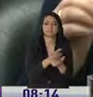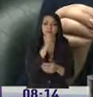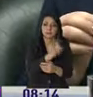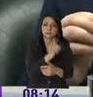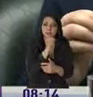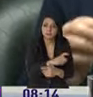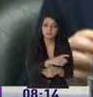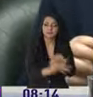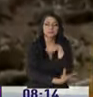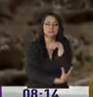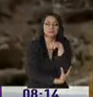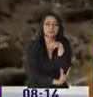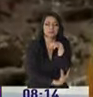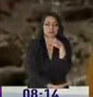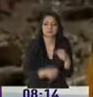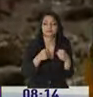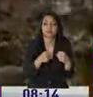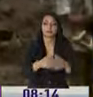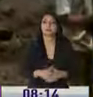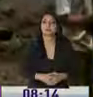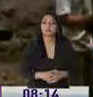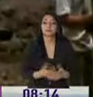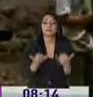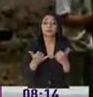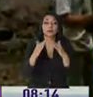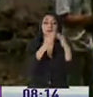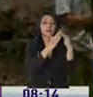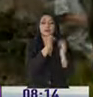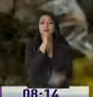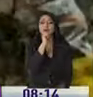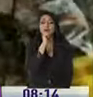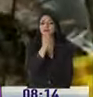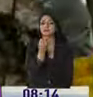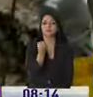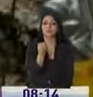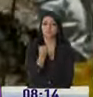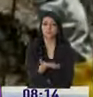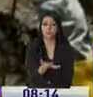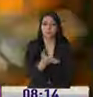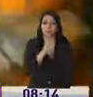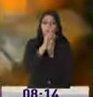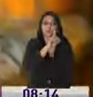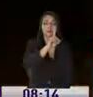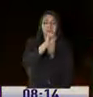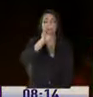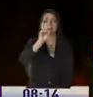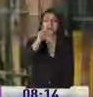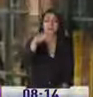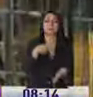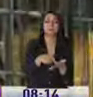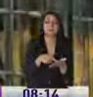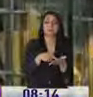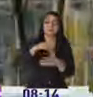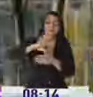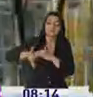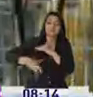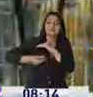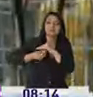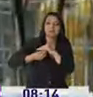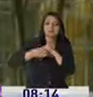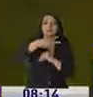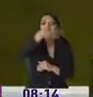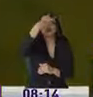extrema pobreza. Actualmente el déficit de vivienda en la capital es de aproximadamente 170.000, sumado al incremento de la migración en